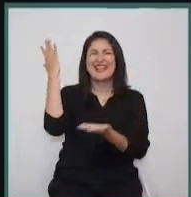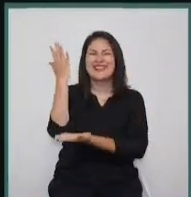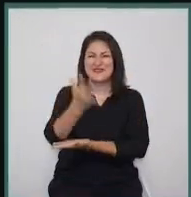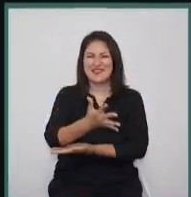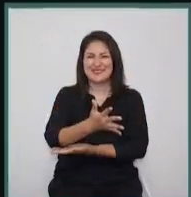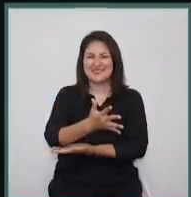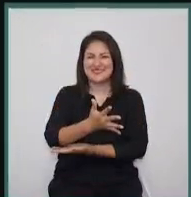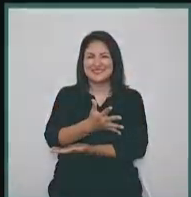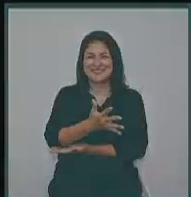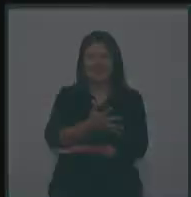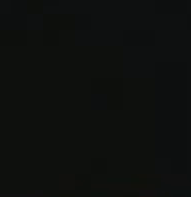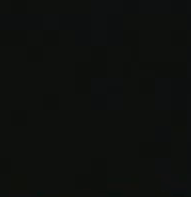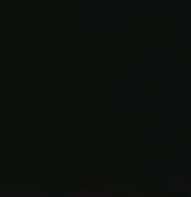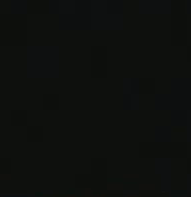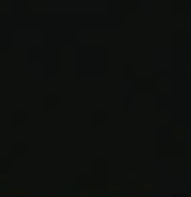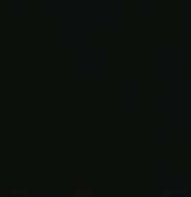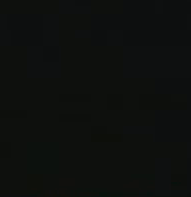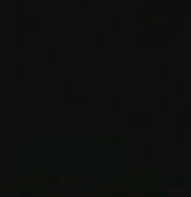de carnaval.